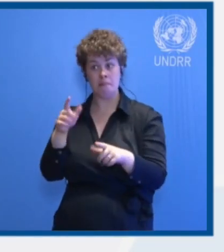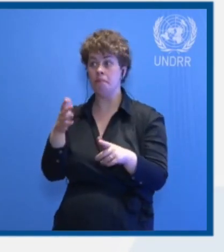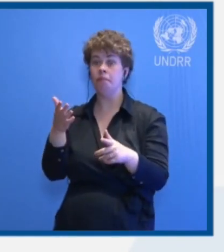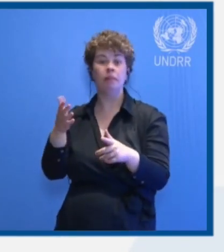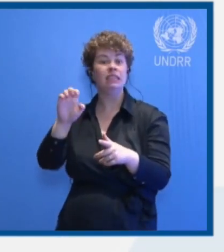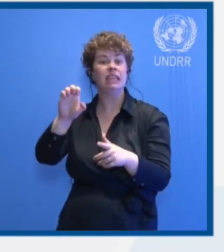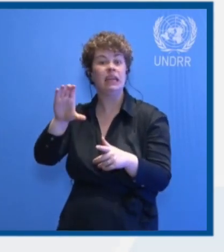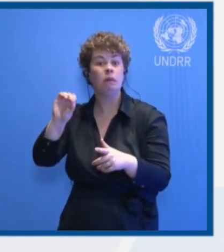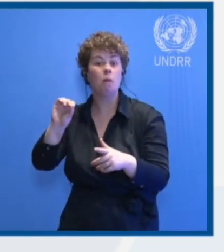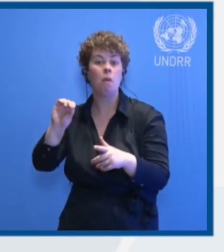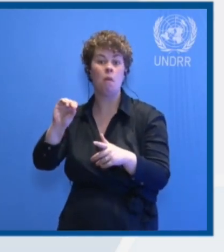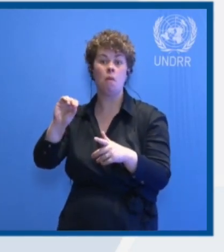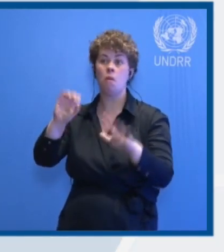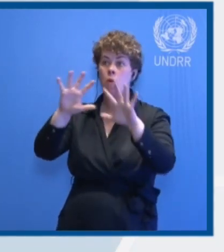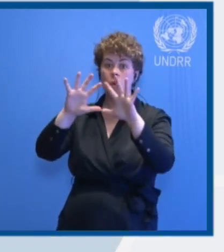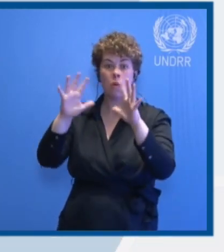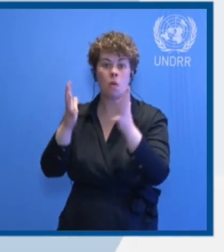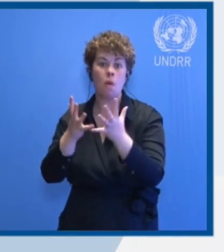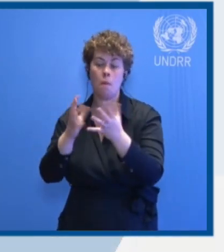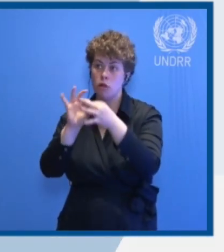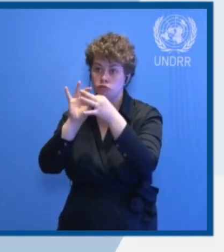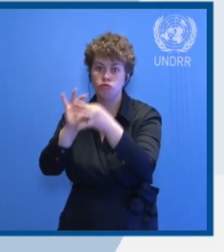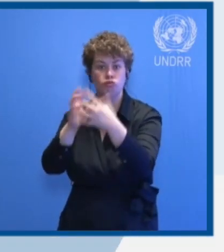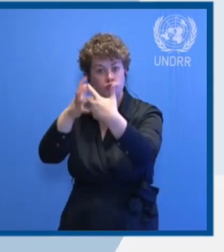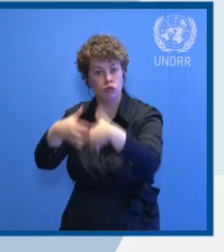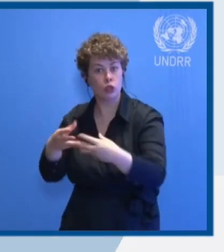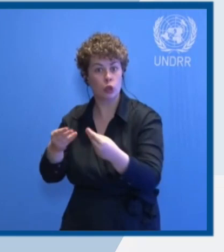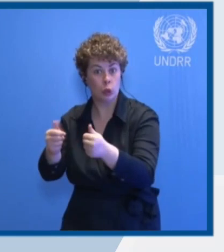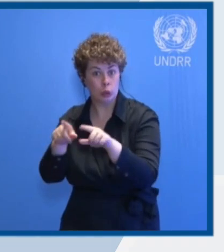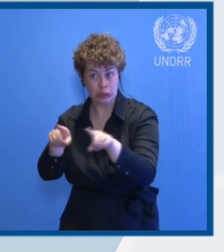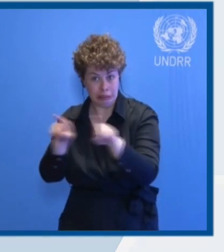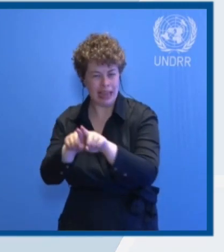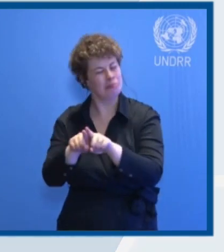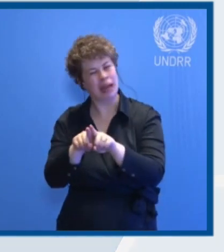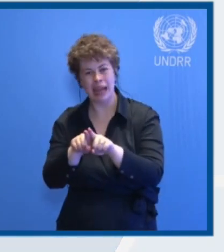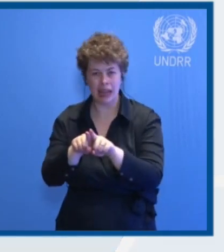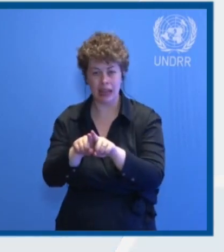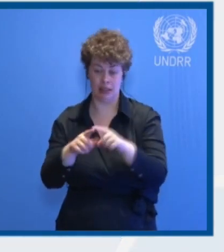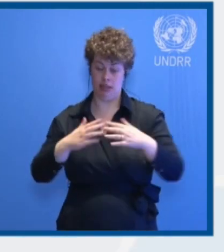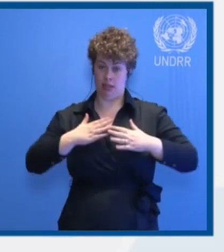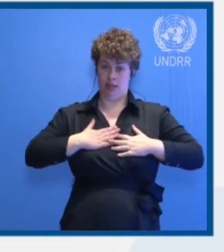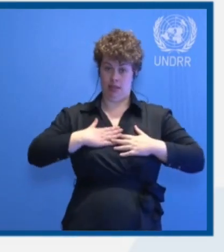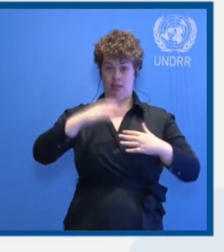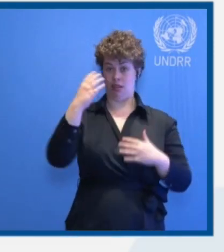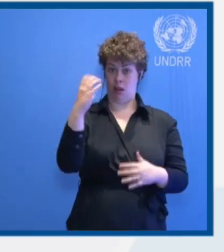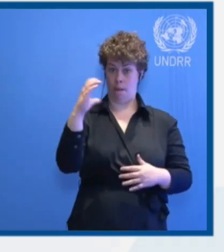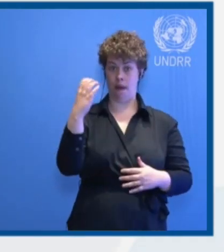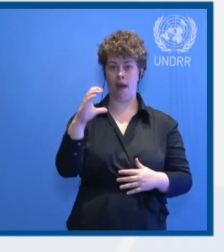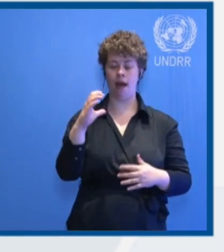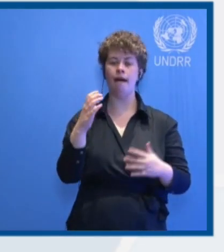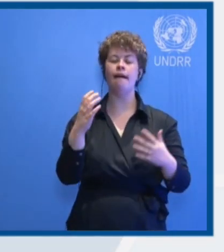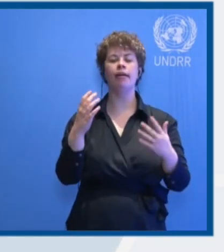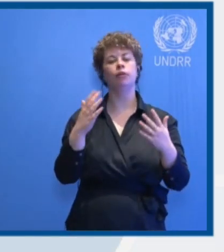ejemplo, en un país como Colombia, es incluso difícil implementar acciones y sobre todo disponer recursos para que esto se puedan hacer en